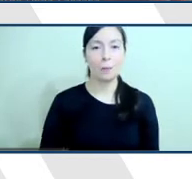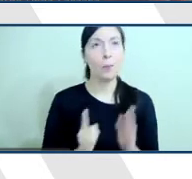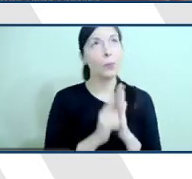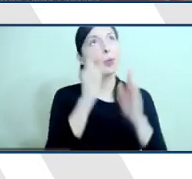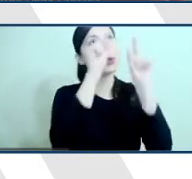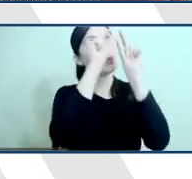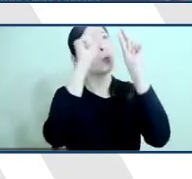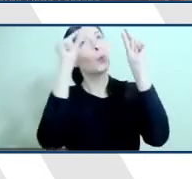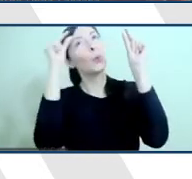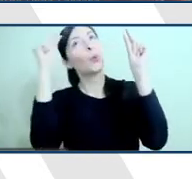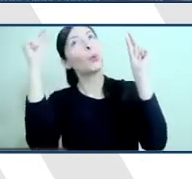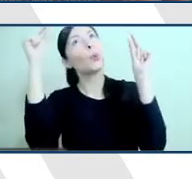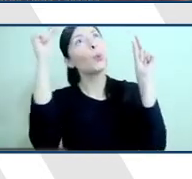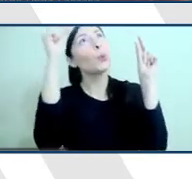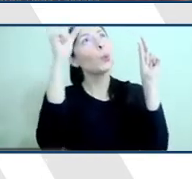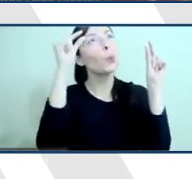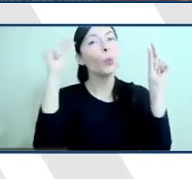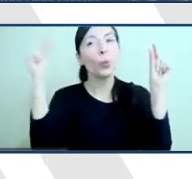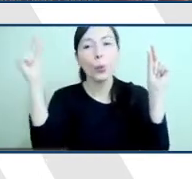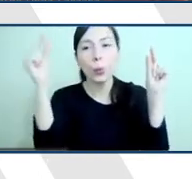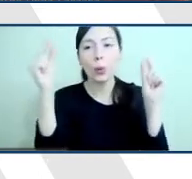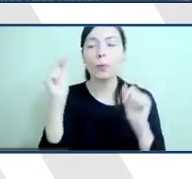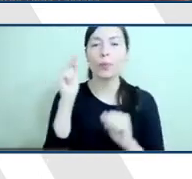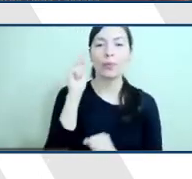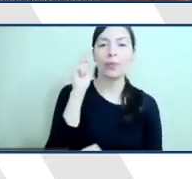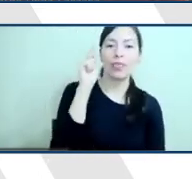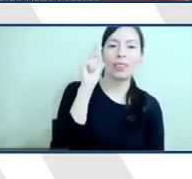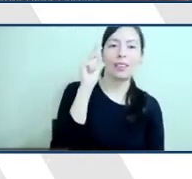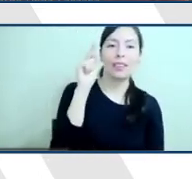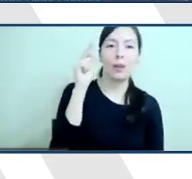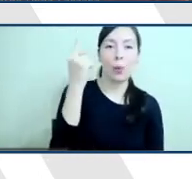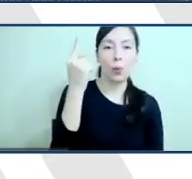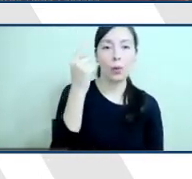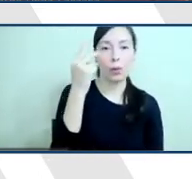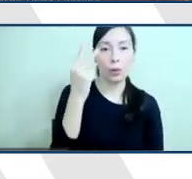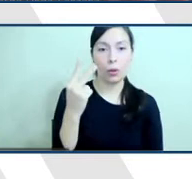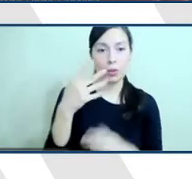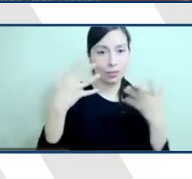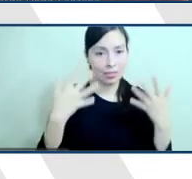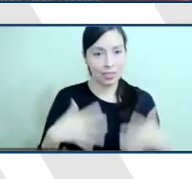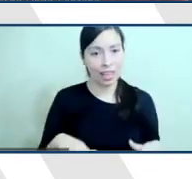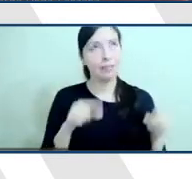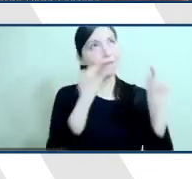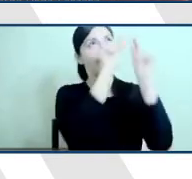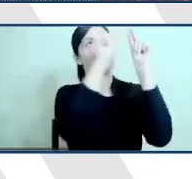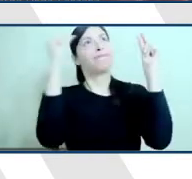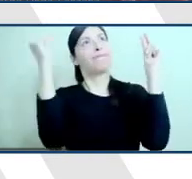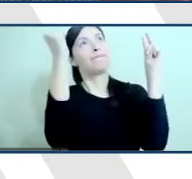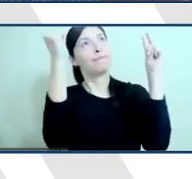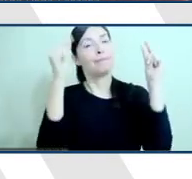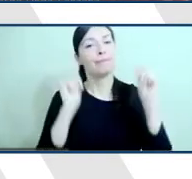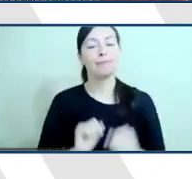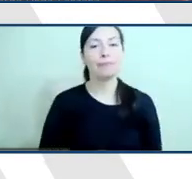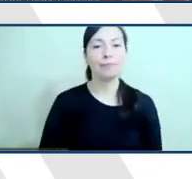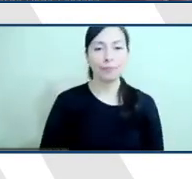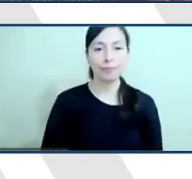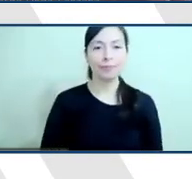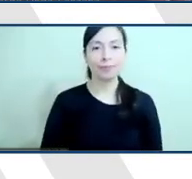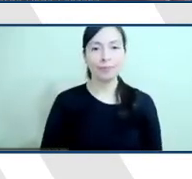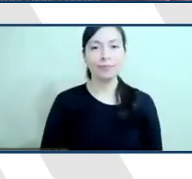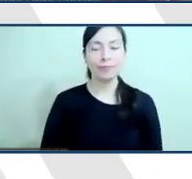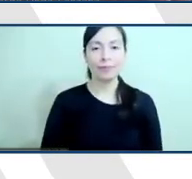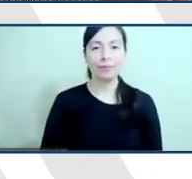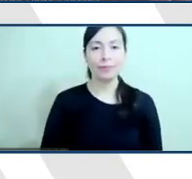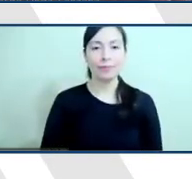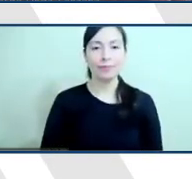sido puesto en órbita, el Sputnik 2 también había sido puesto en órbita. Este es el que llevaba la tristemente célebre la